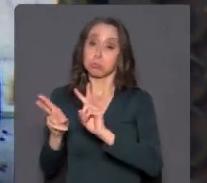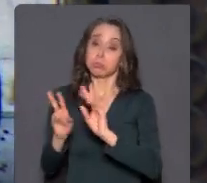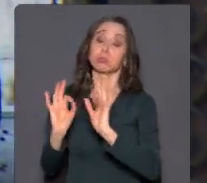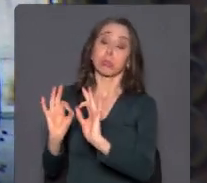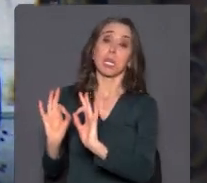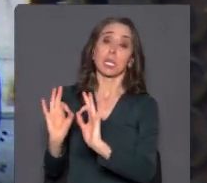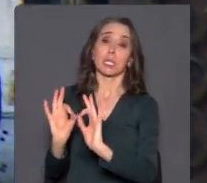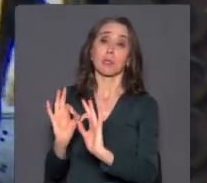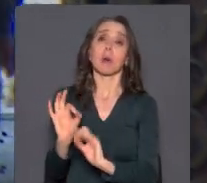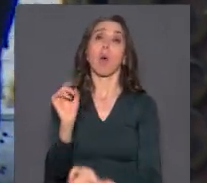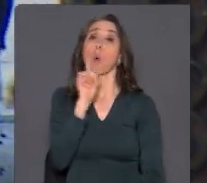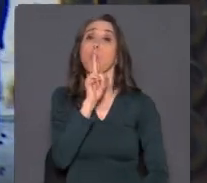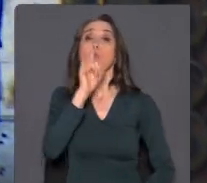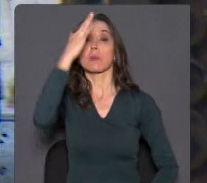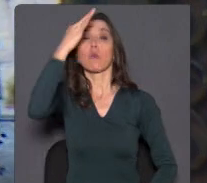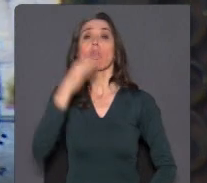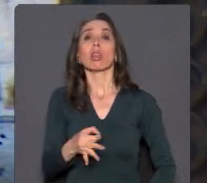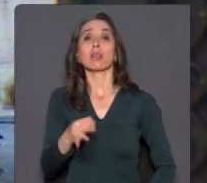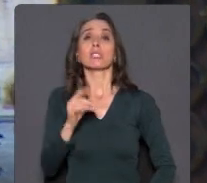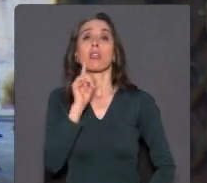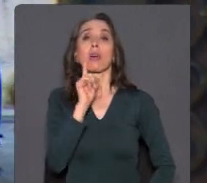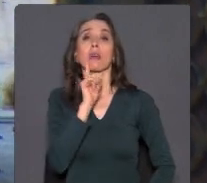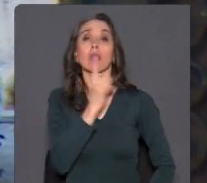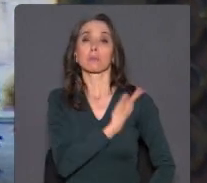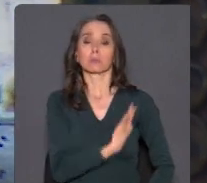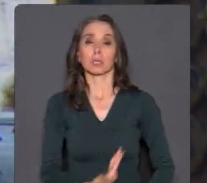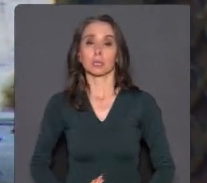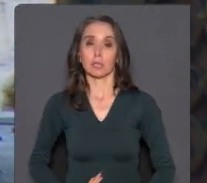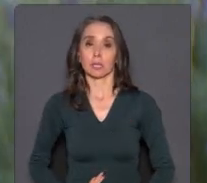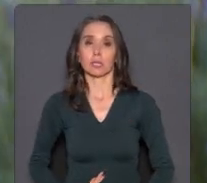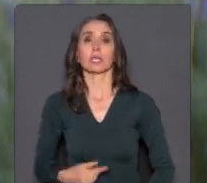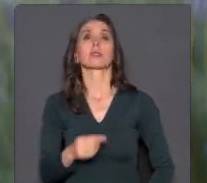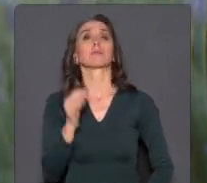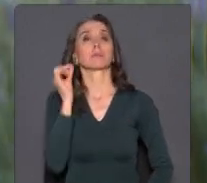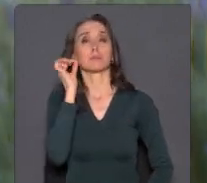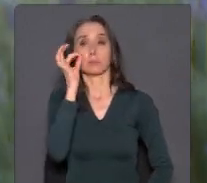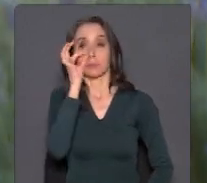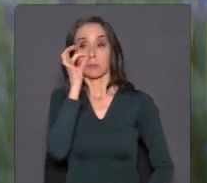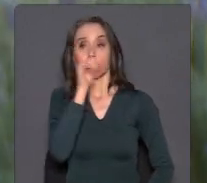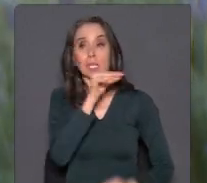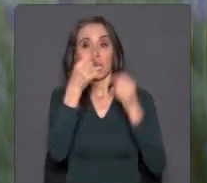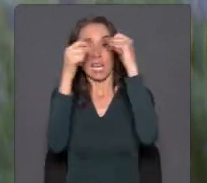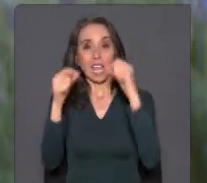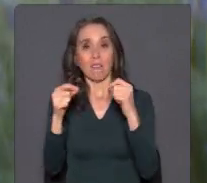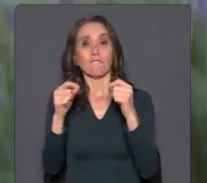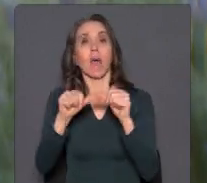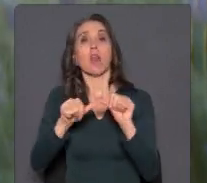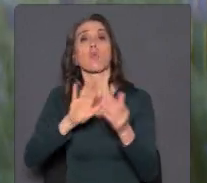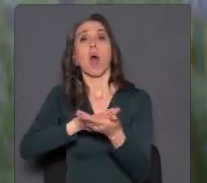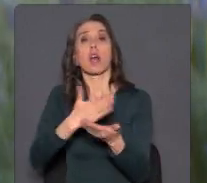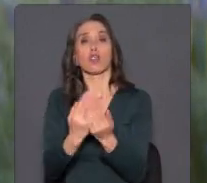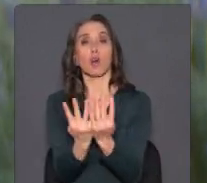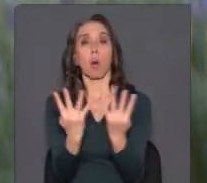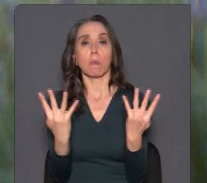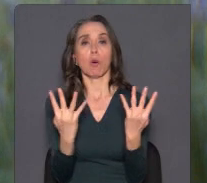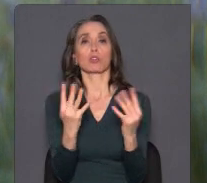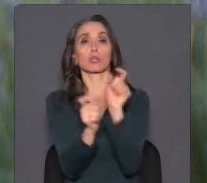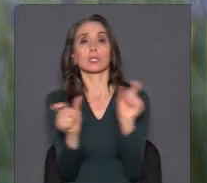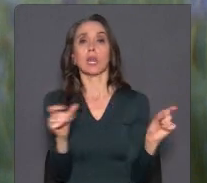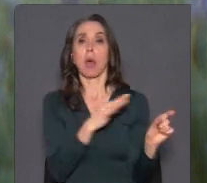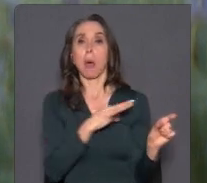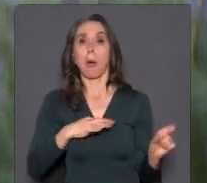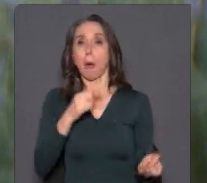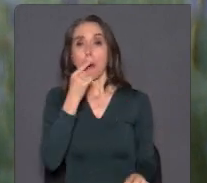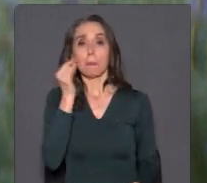que la última palabra la tiene el mandatario. Hace una evaluación permanente de su gabinete, del desempeño de sus ministros y ministras, y